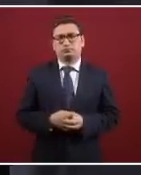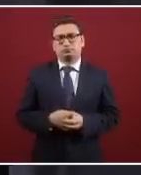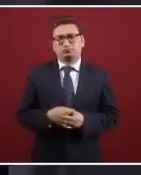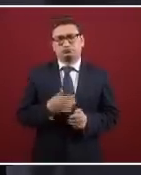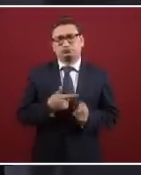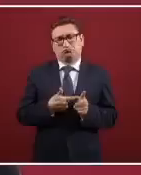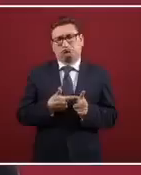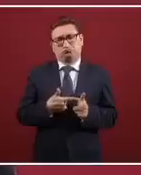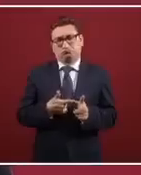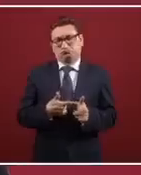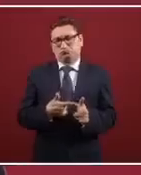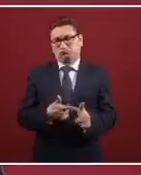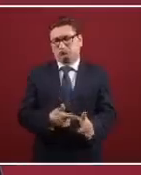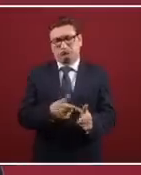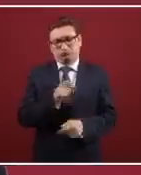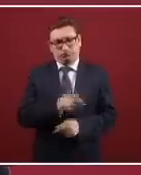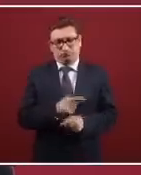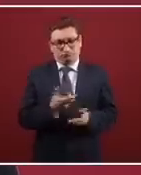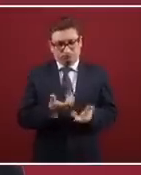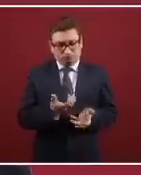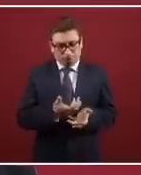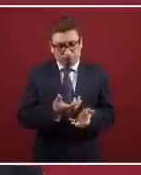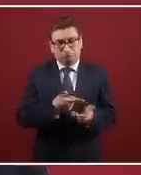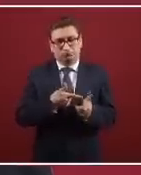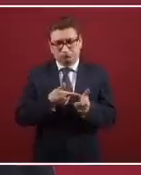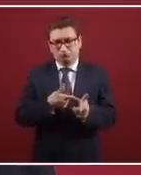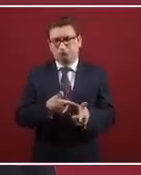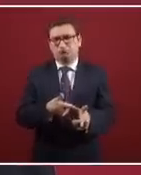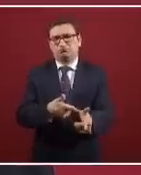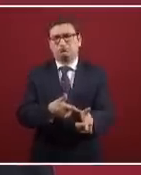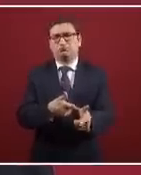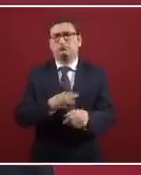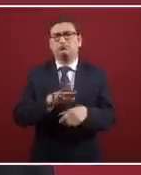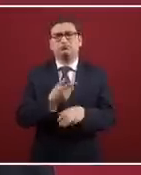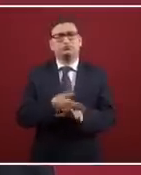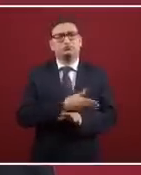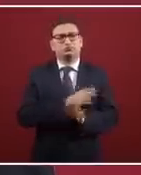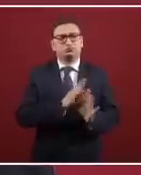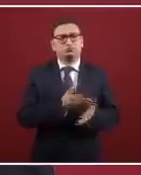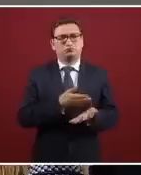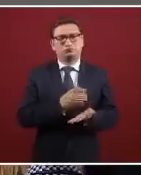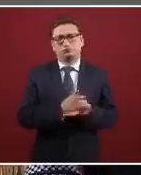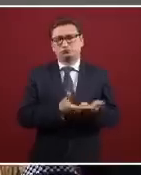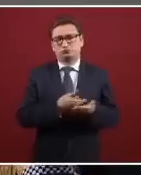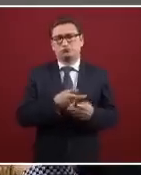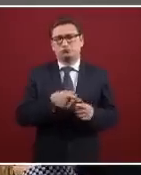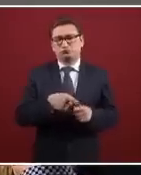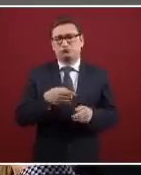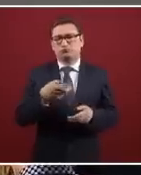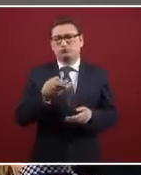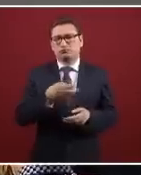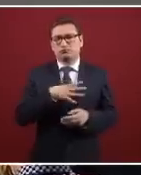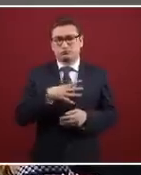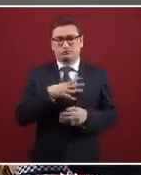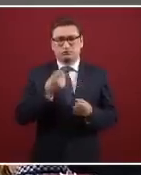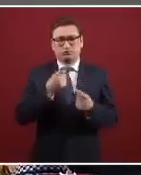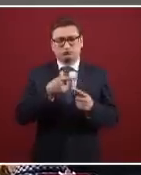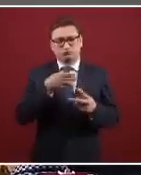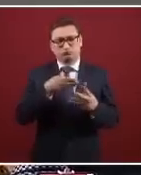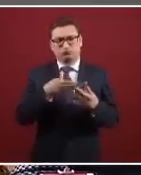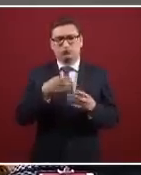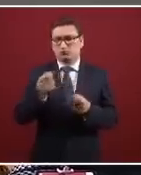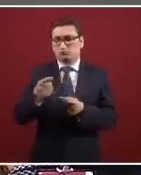continuar con lo que ya se inició, porque ya hay medidas que llaman los